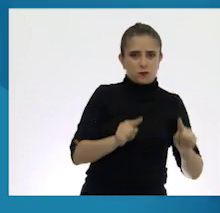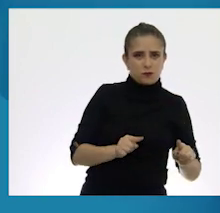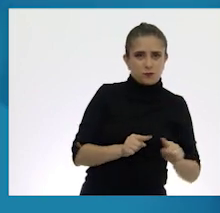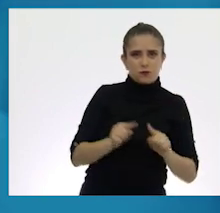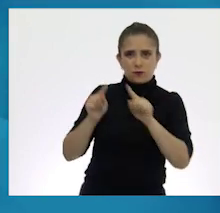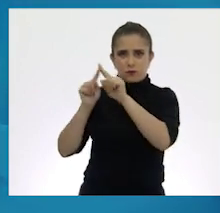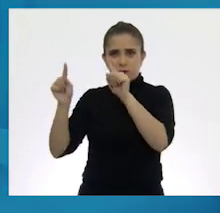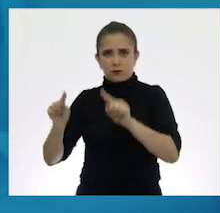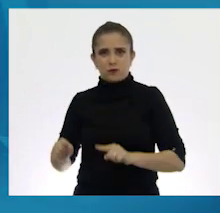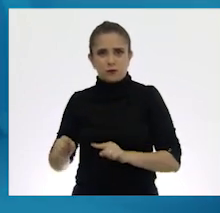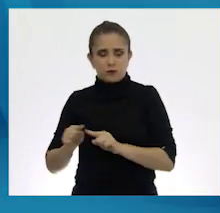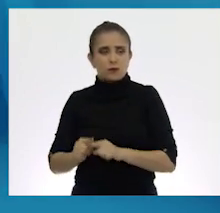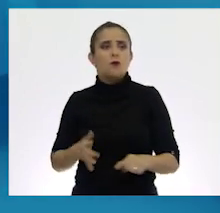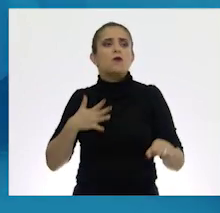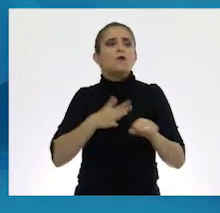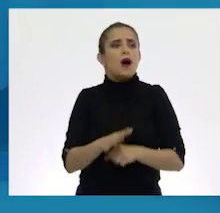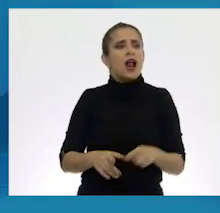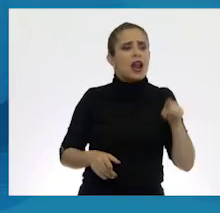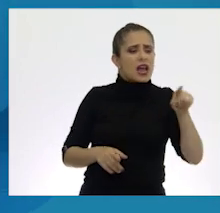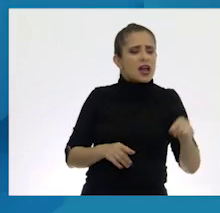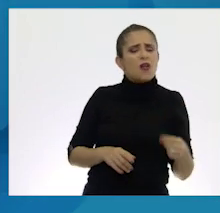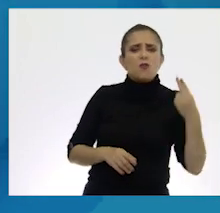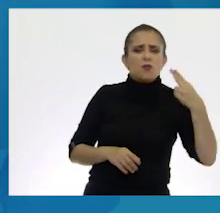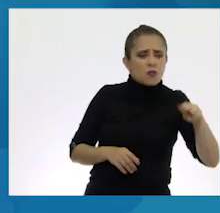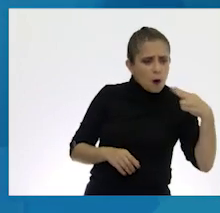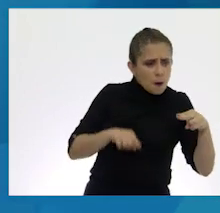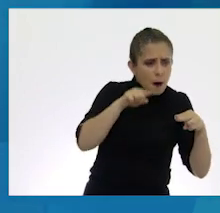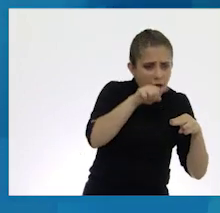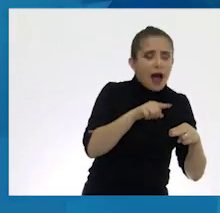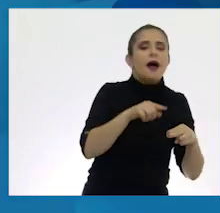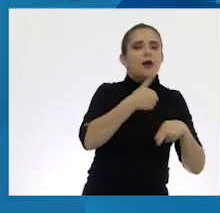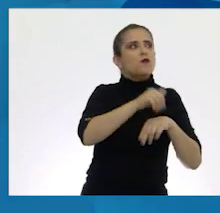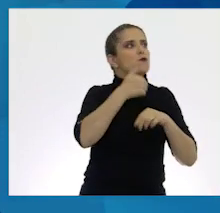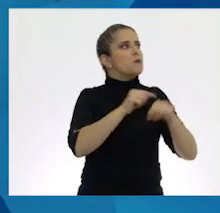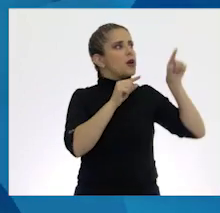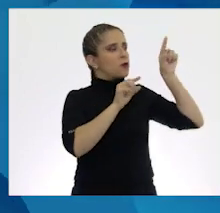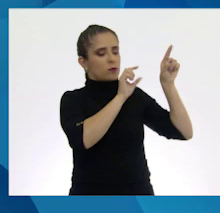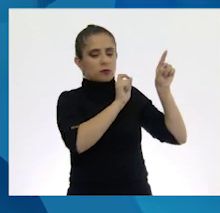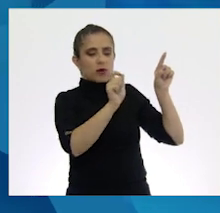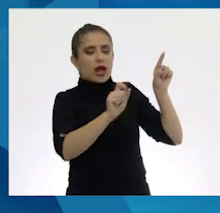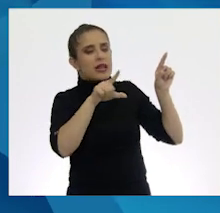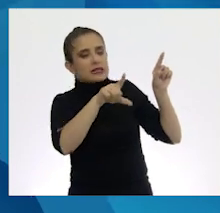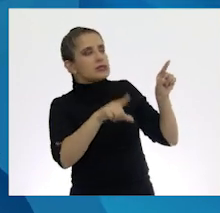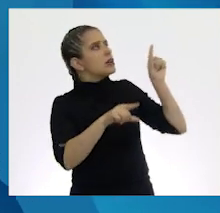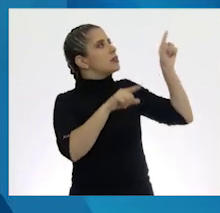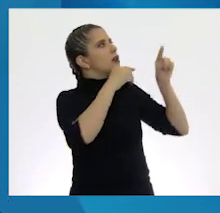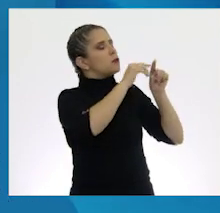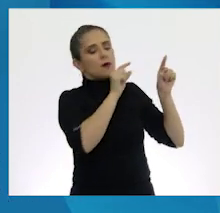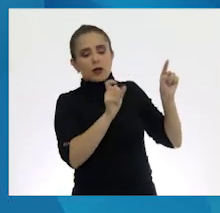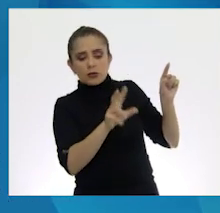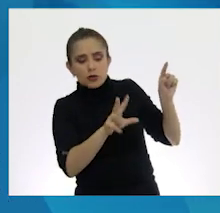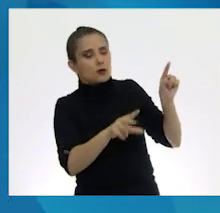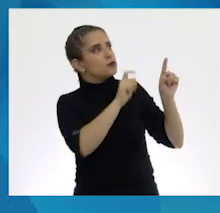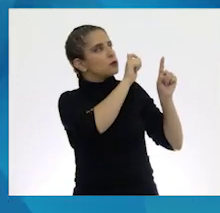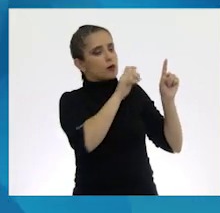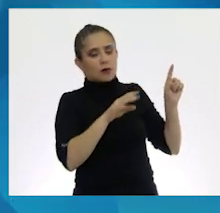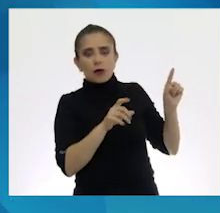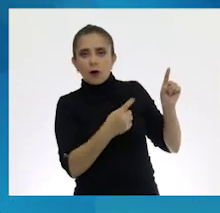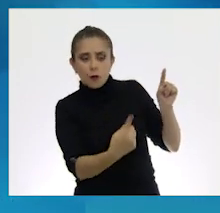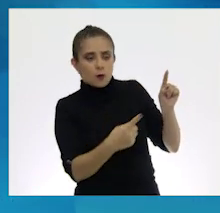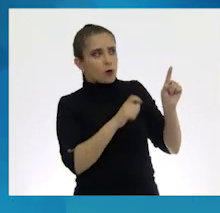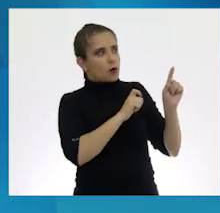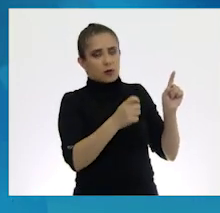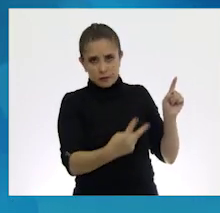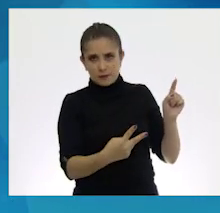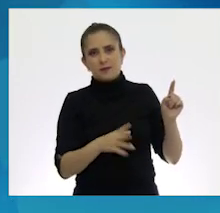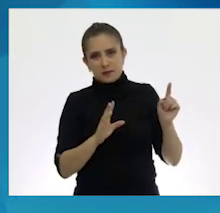corresponda al triángulo que tienen que asignar en ese espacio. En equipos,